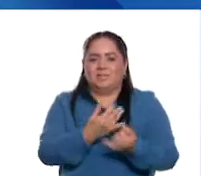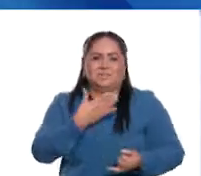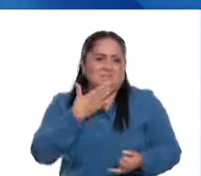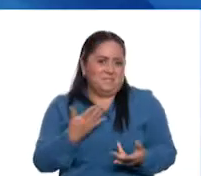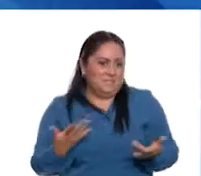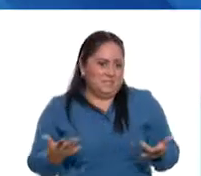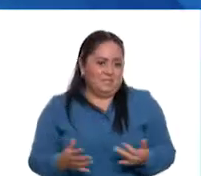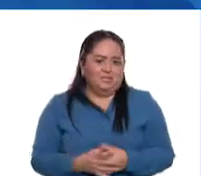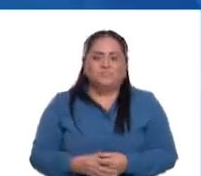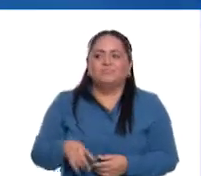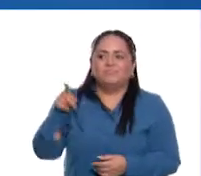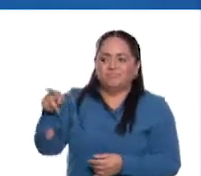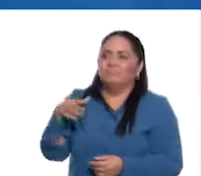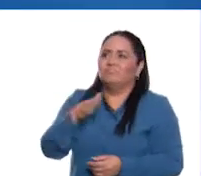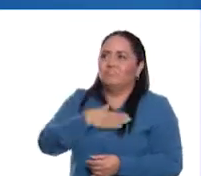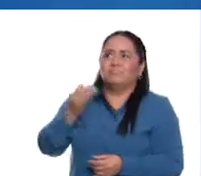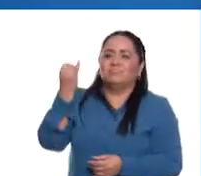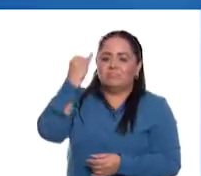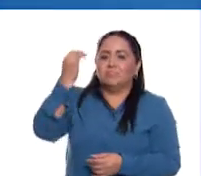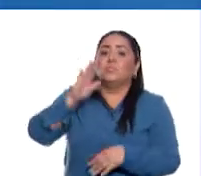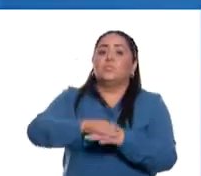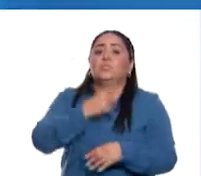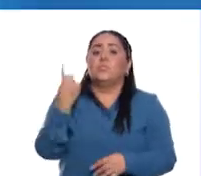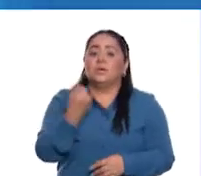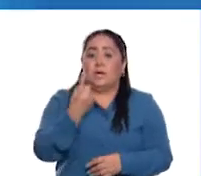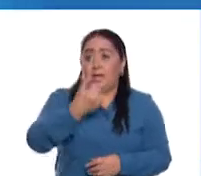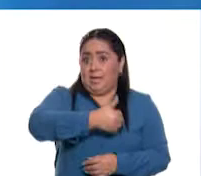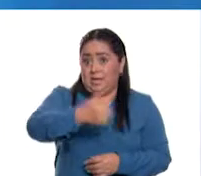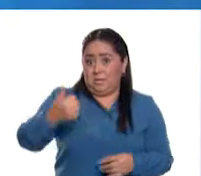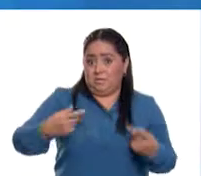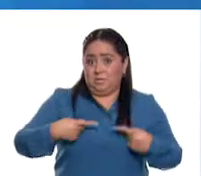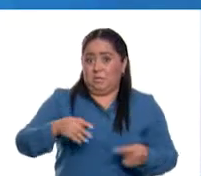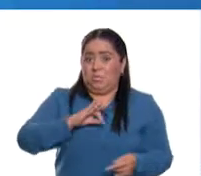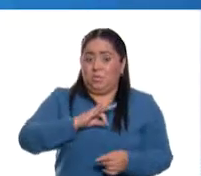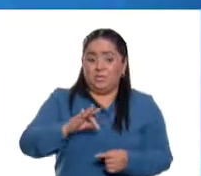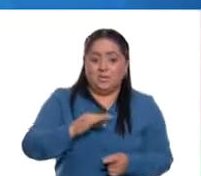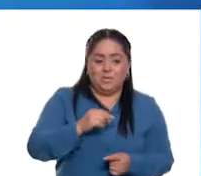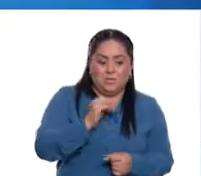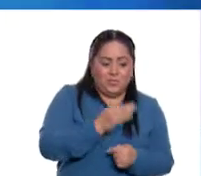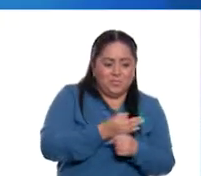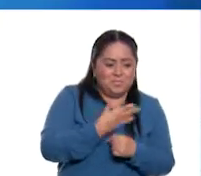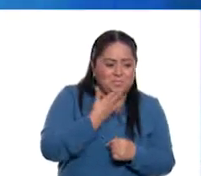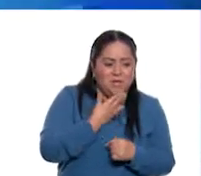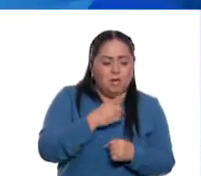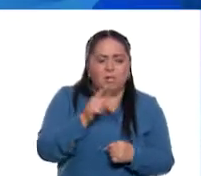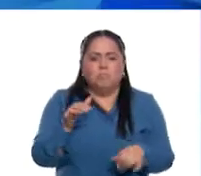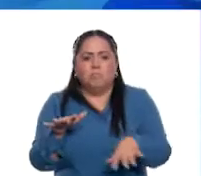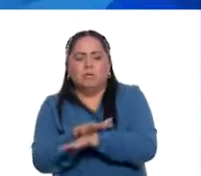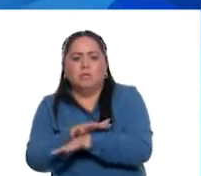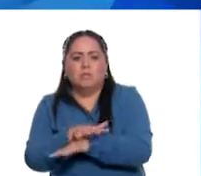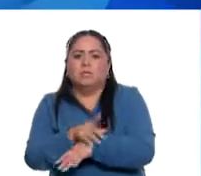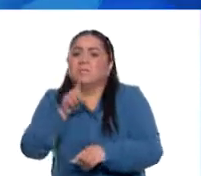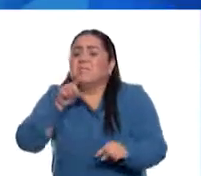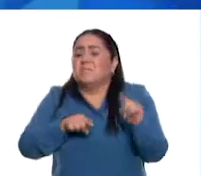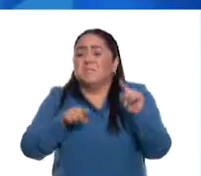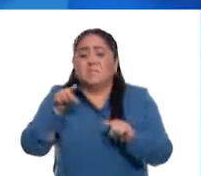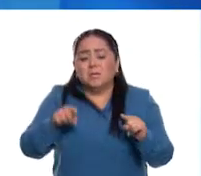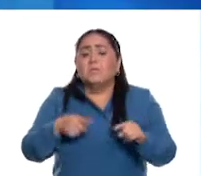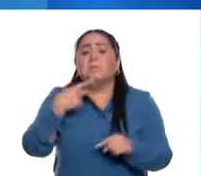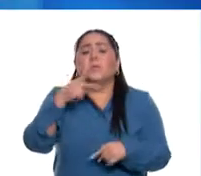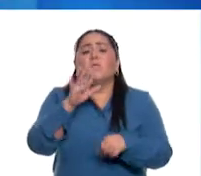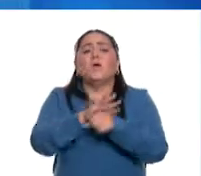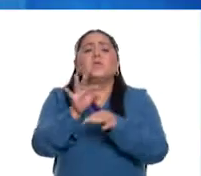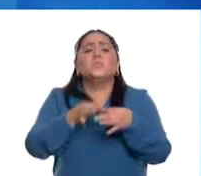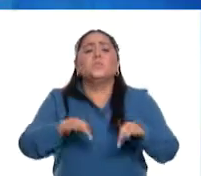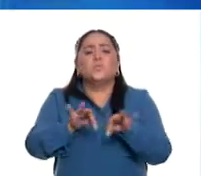geniales. Es una gran idea, porque los estados de ánimo pueden pasar de uno a otro, dependiendo de lo que estemos viviendo. Pero lo